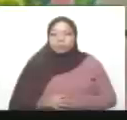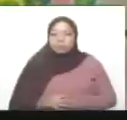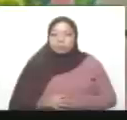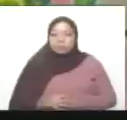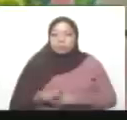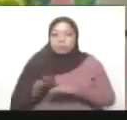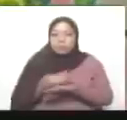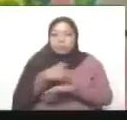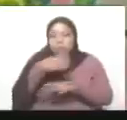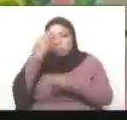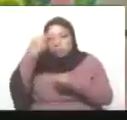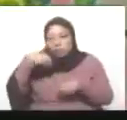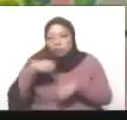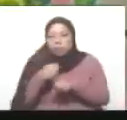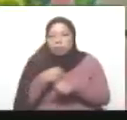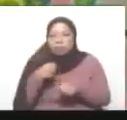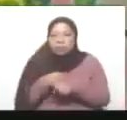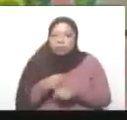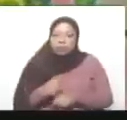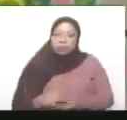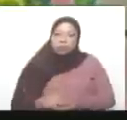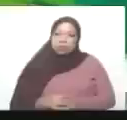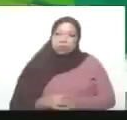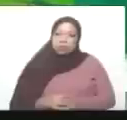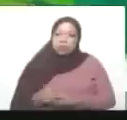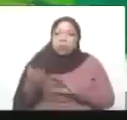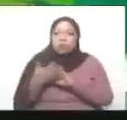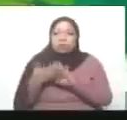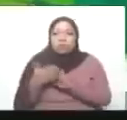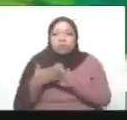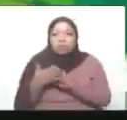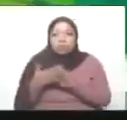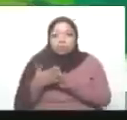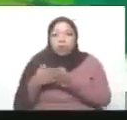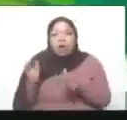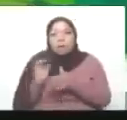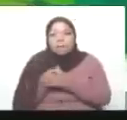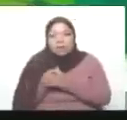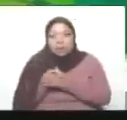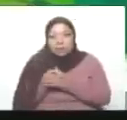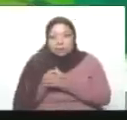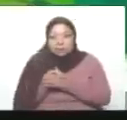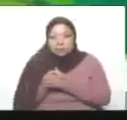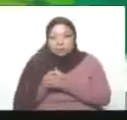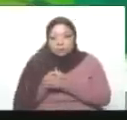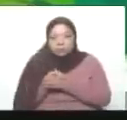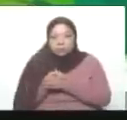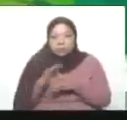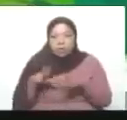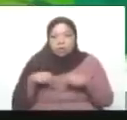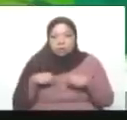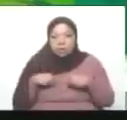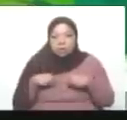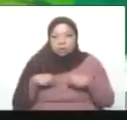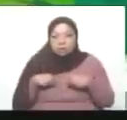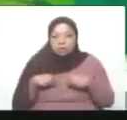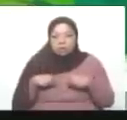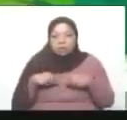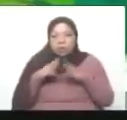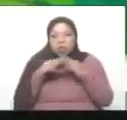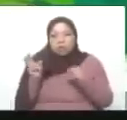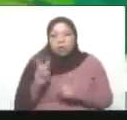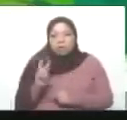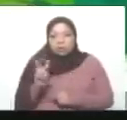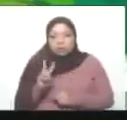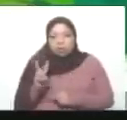del acuerdo de Ginebra una solución amistosa aceptable para ambas